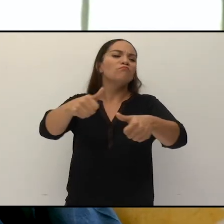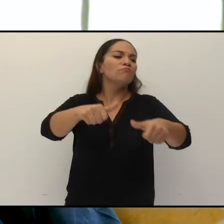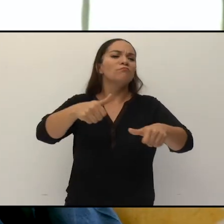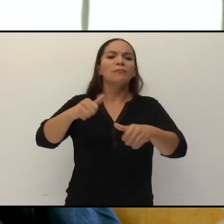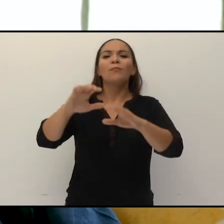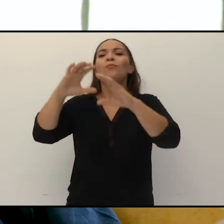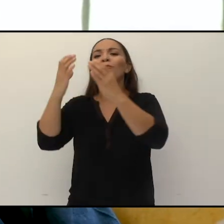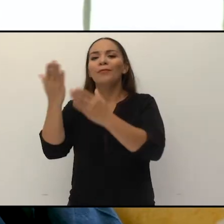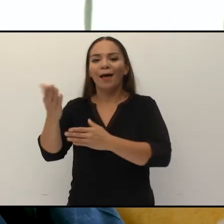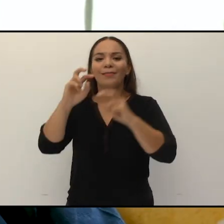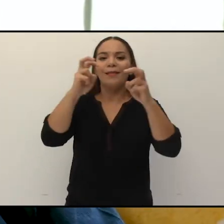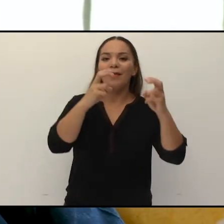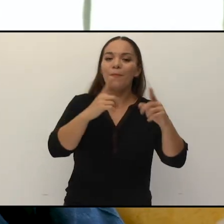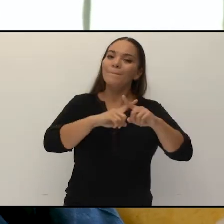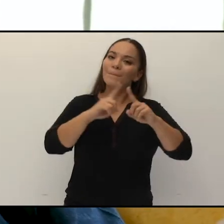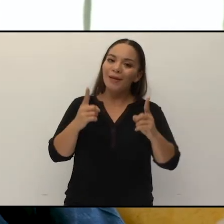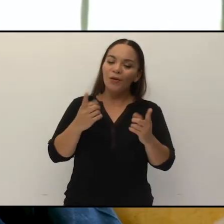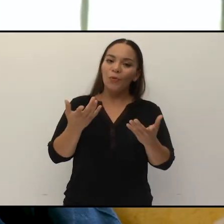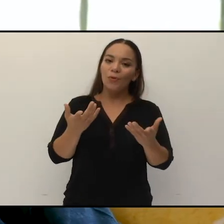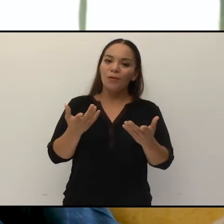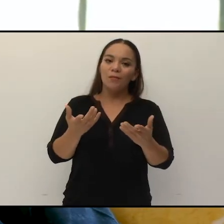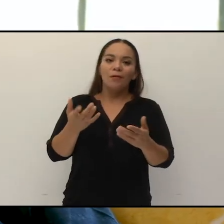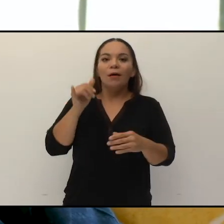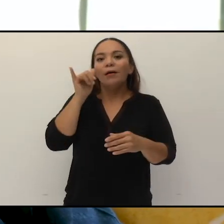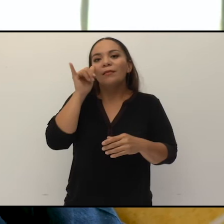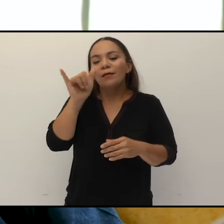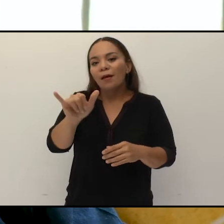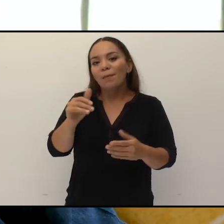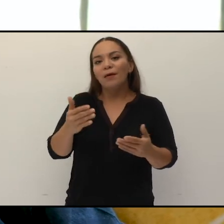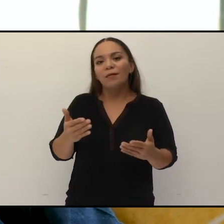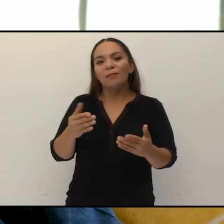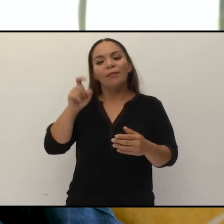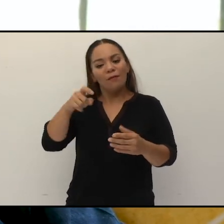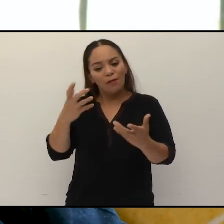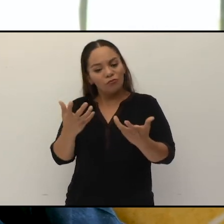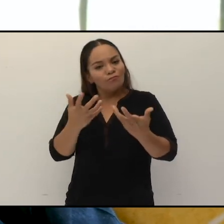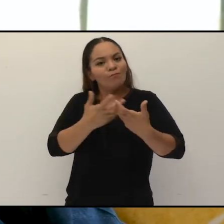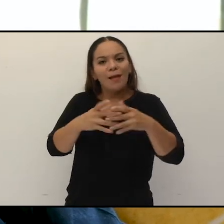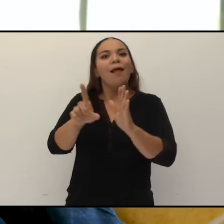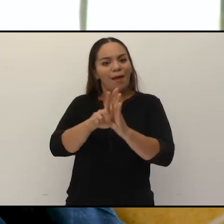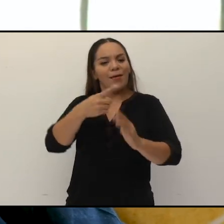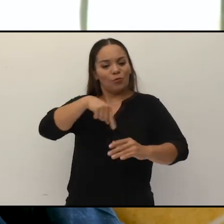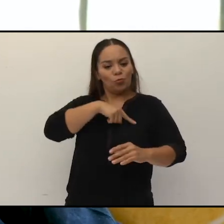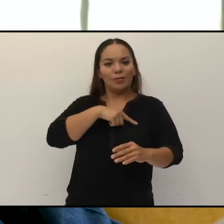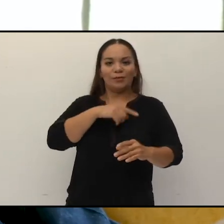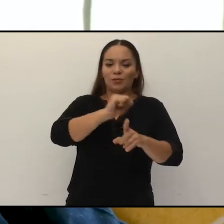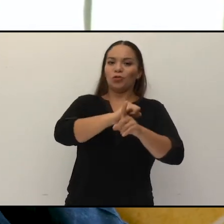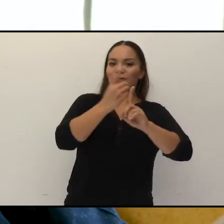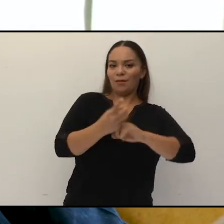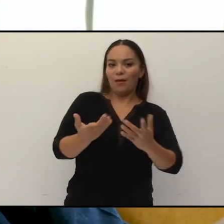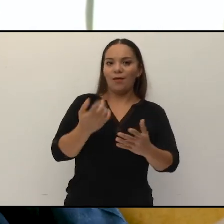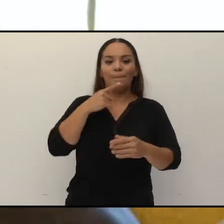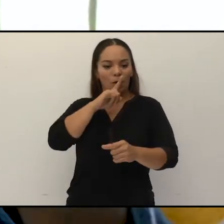tratados que existen sobre el tema, ¿verdad? Pero internamente hay que adecuar las leyes nuestras para ser